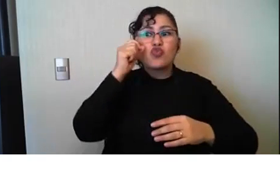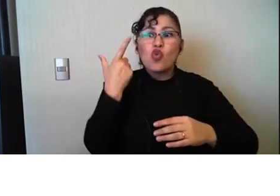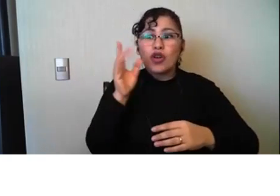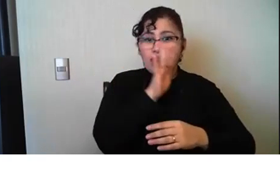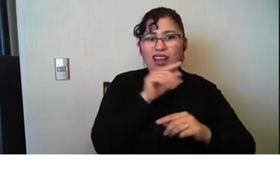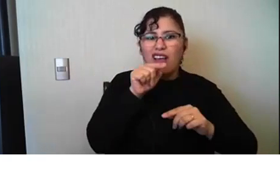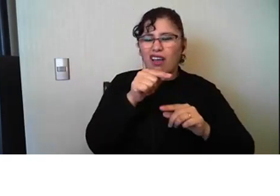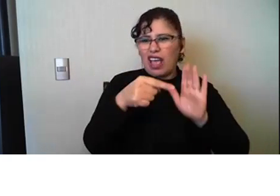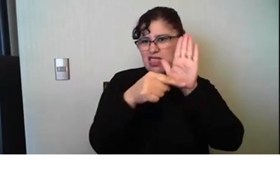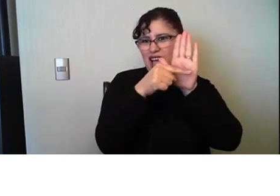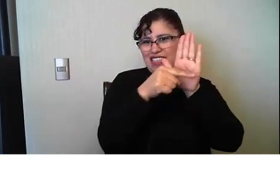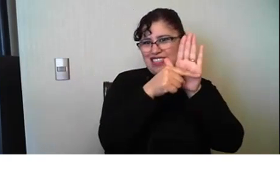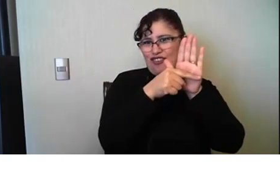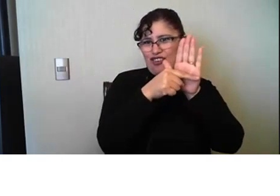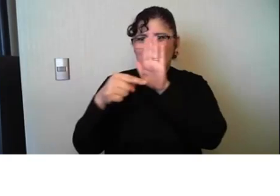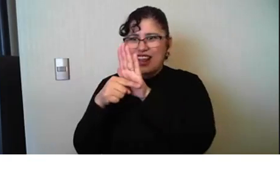Entonces,